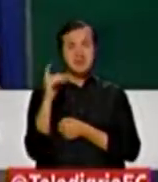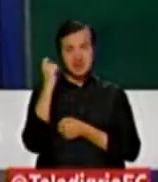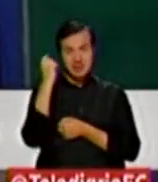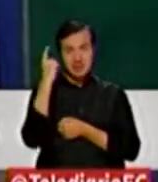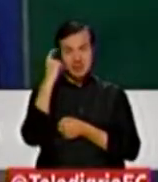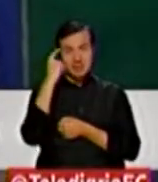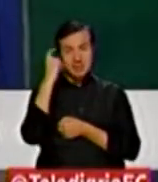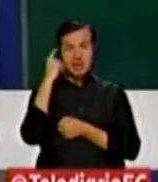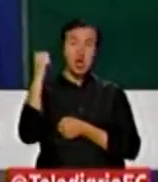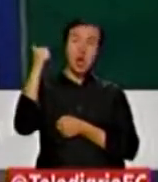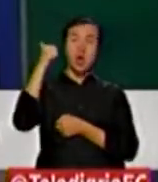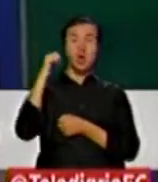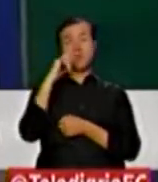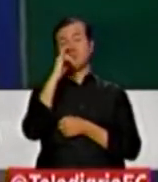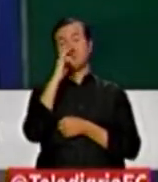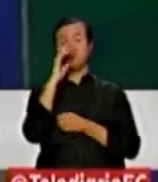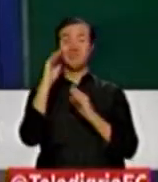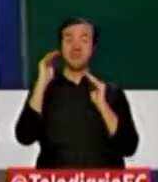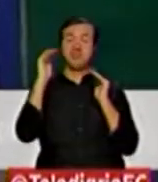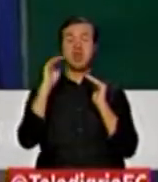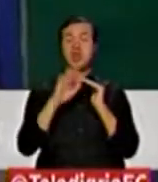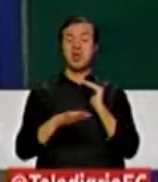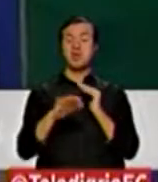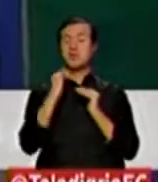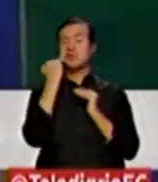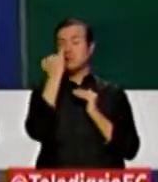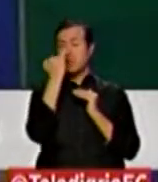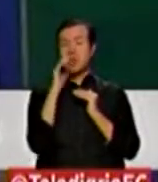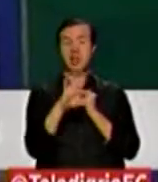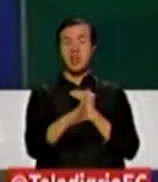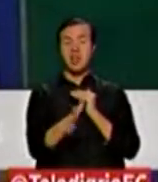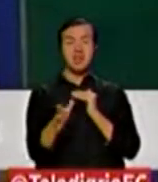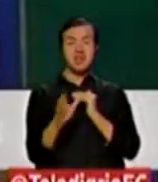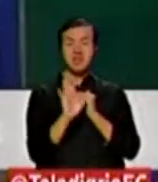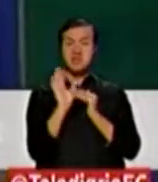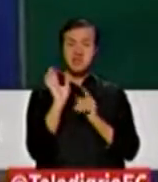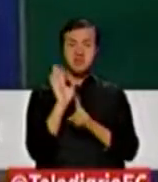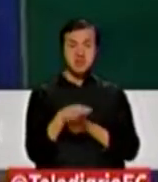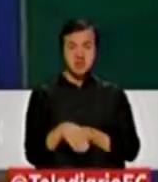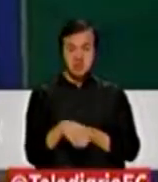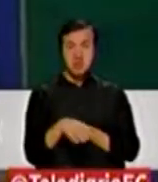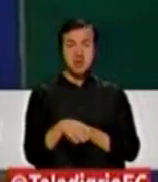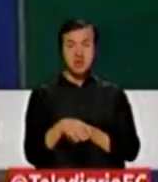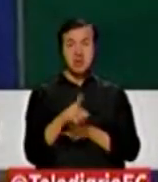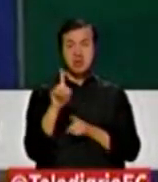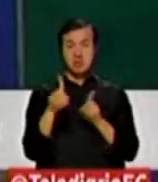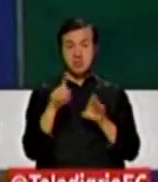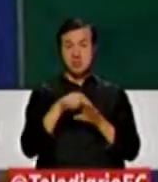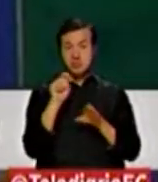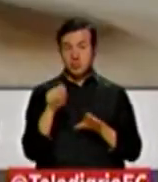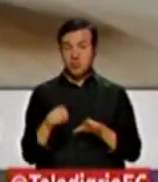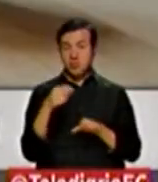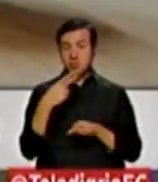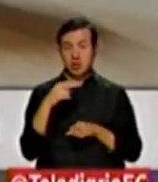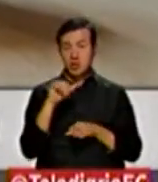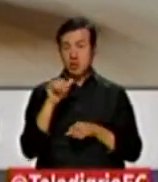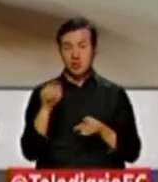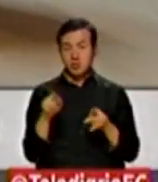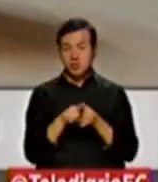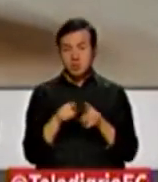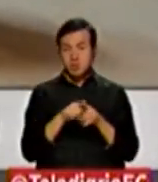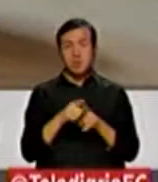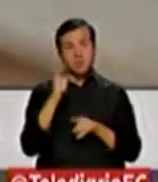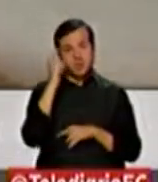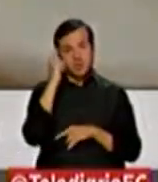mental que todavía existe en algunos sectores de juristas, incluso de magistrados, como estos del Tribunal de La Haya. Por ello cree